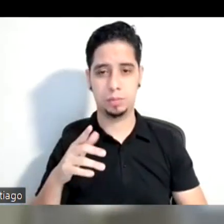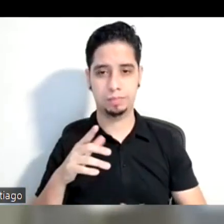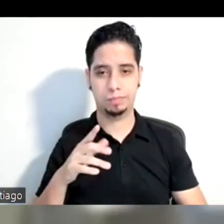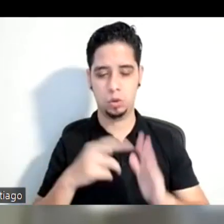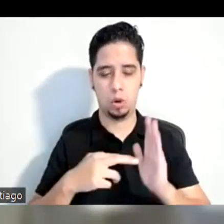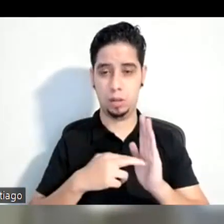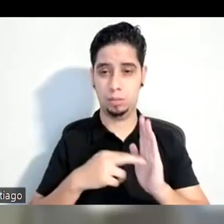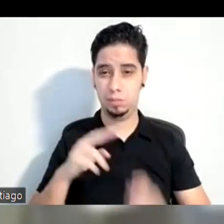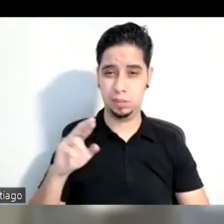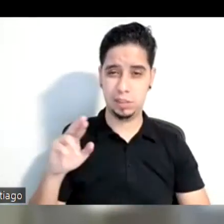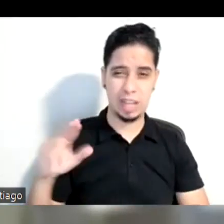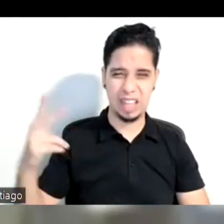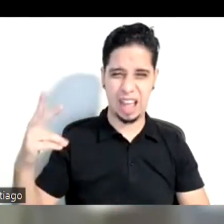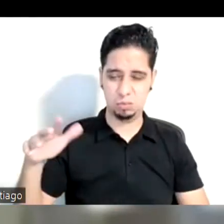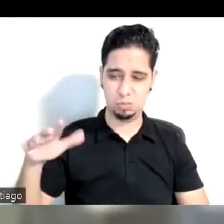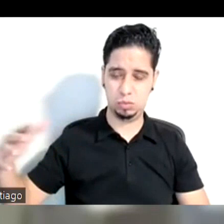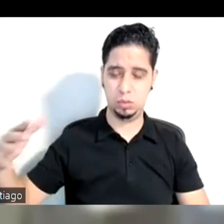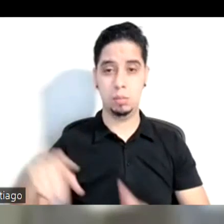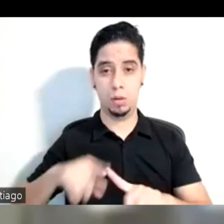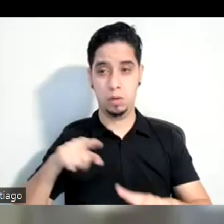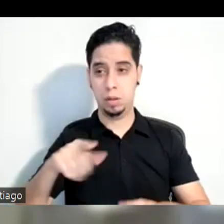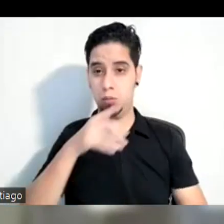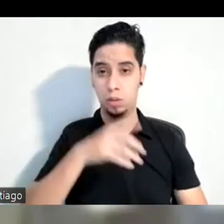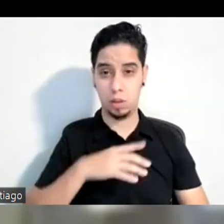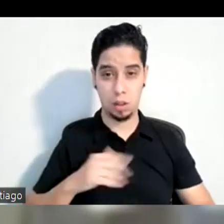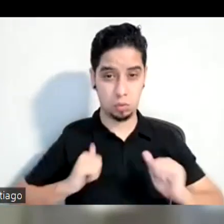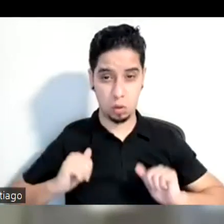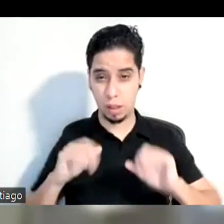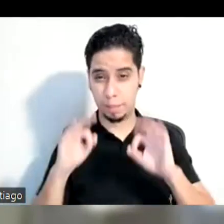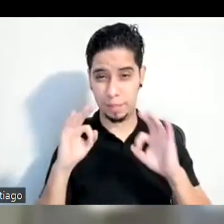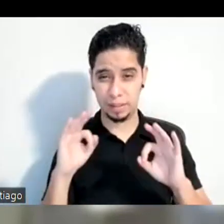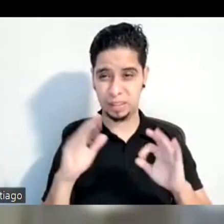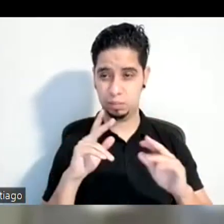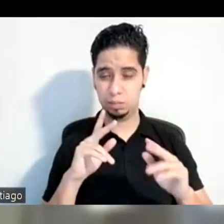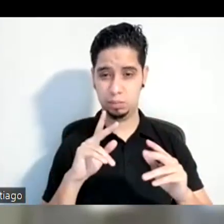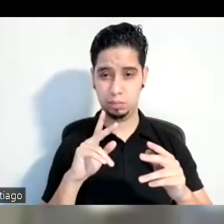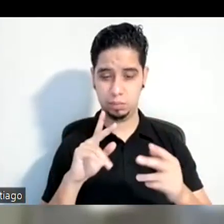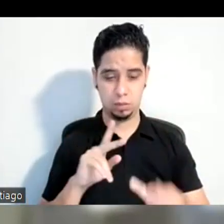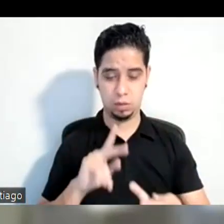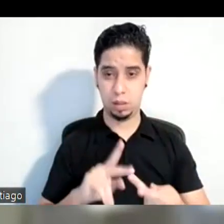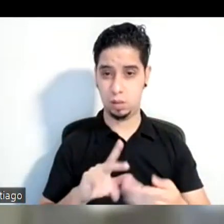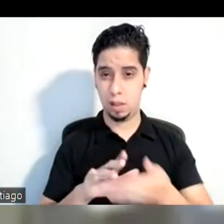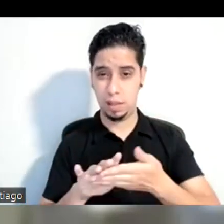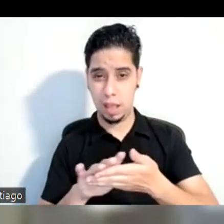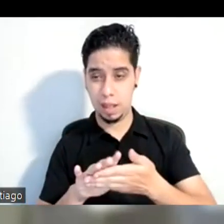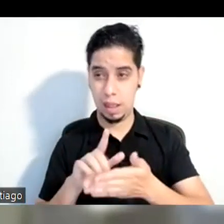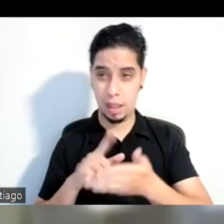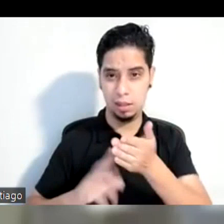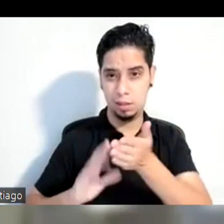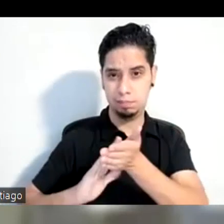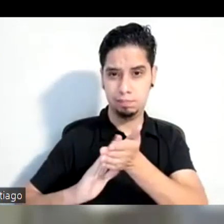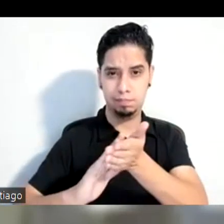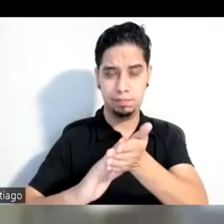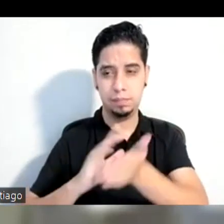esa muchacha ha actuado tan bien y el personaje ha sido tan bien recibido por la sociedad y por la comunidad,